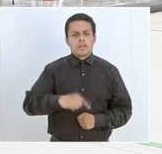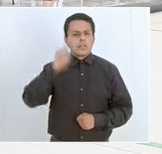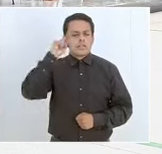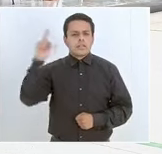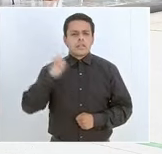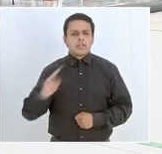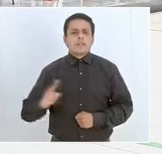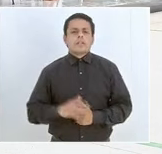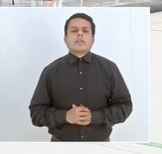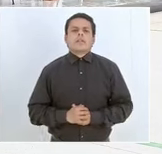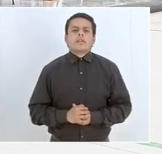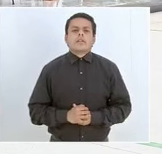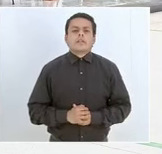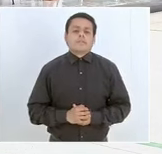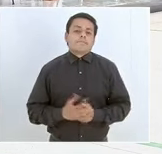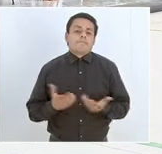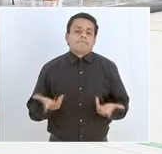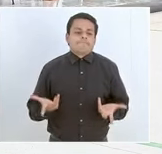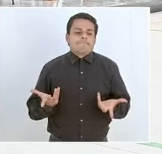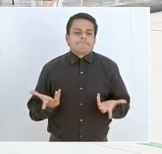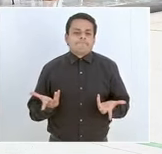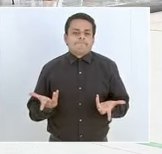Zacatecas. No